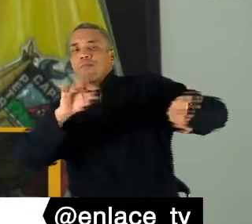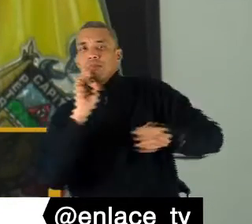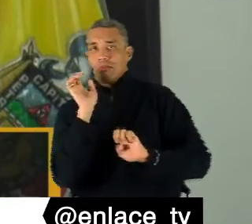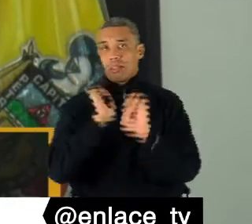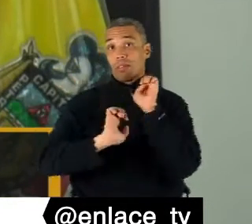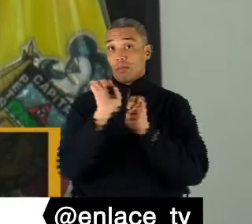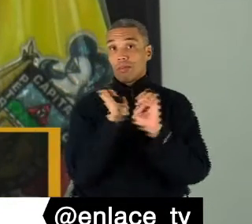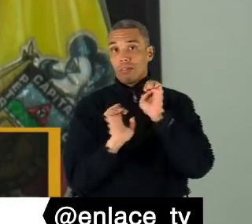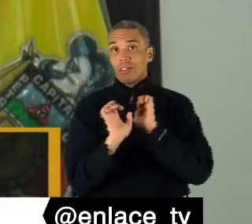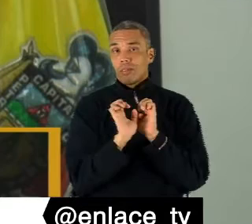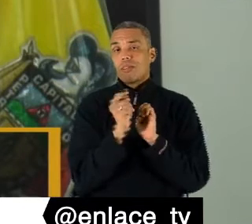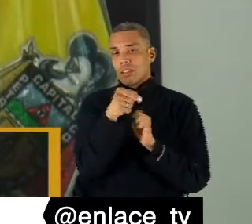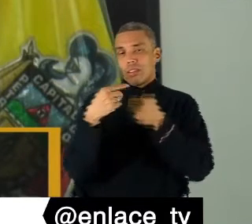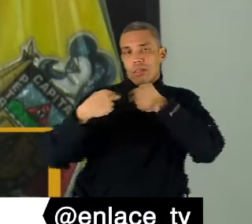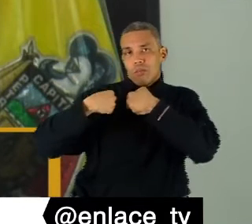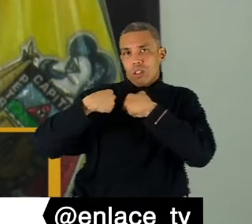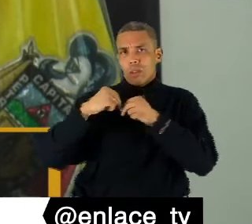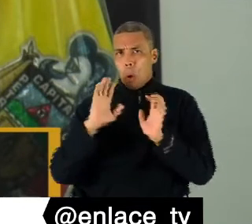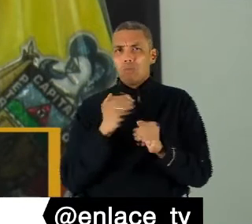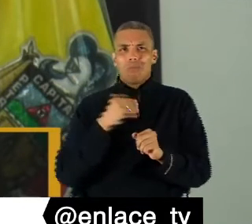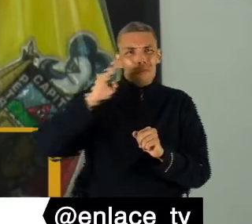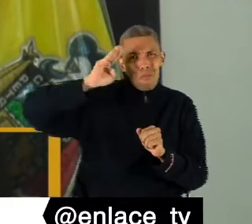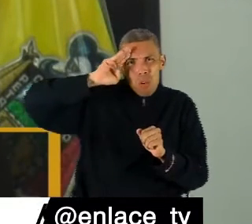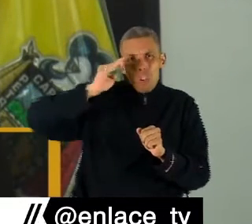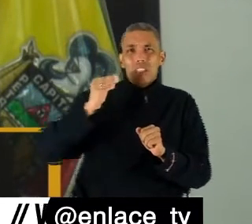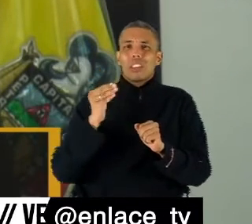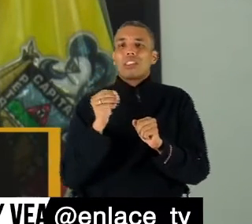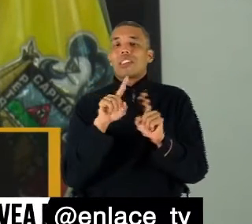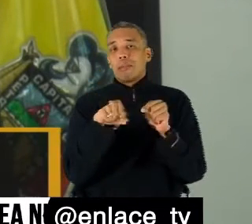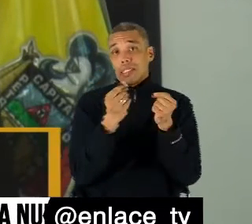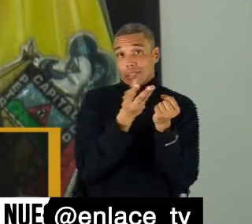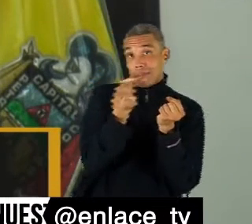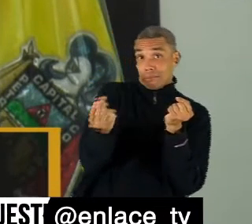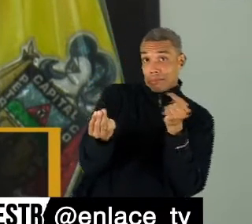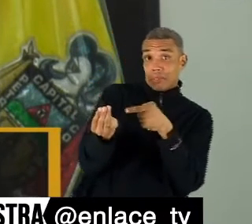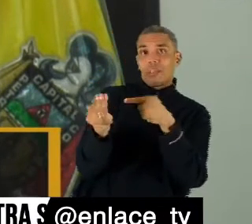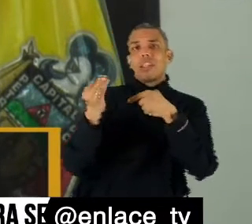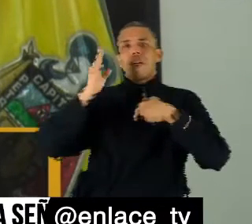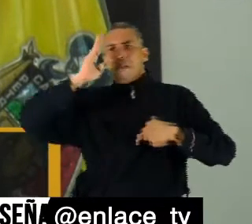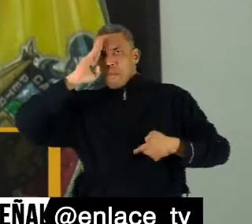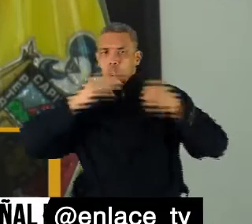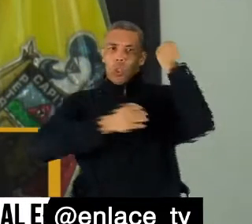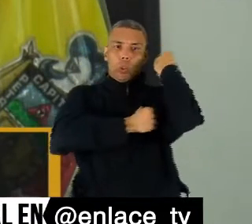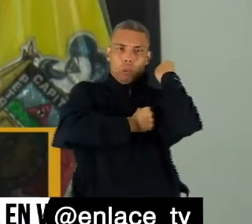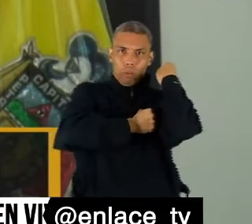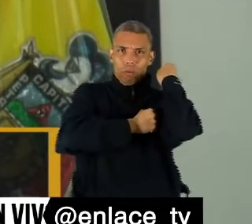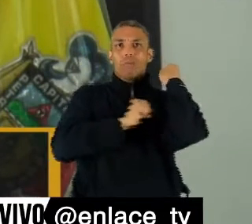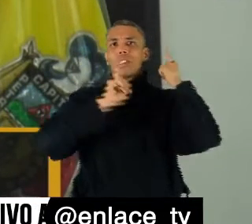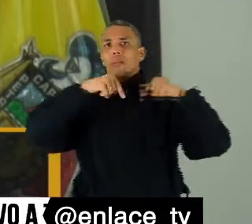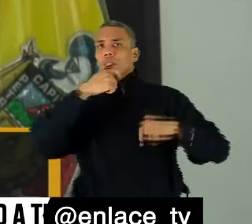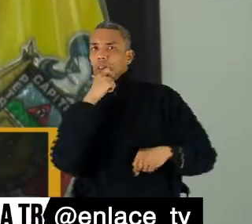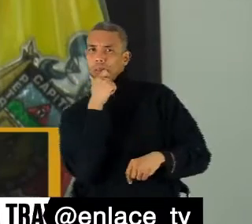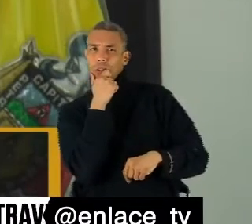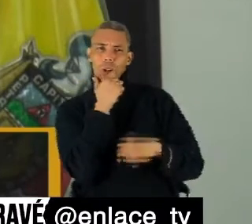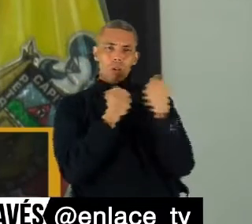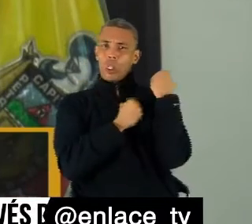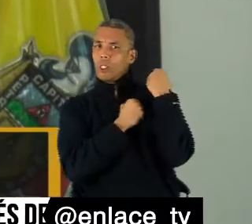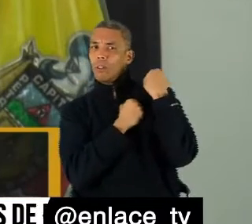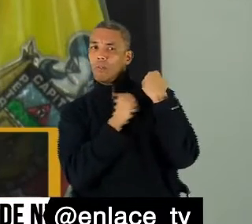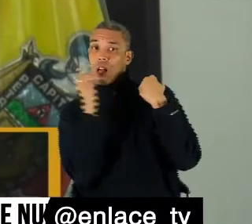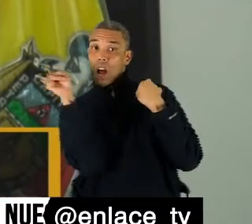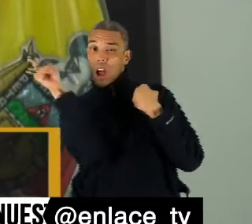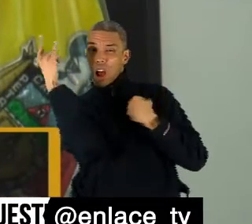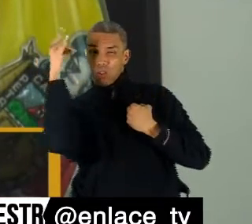Hay suficiente personal de fuerzas militares que está pendiente para, en el evento de que sea necesario, acompañar